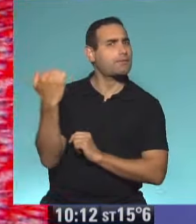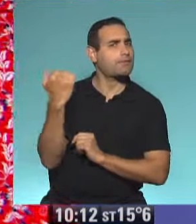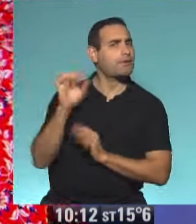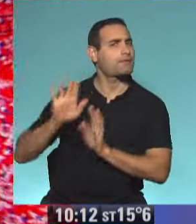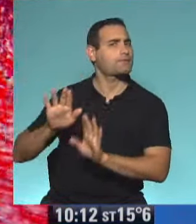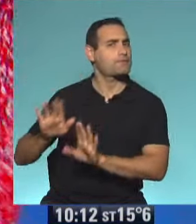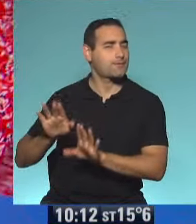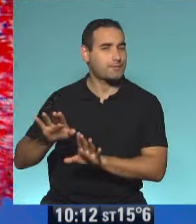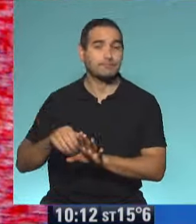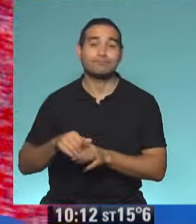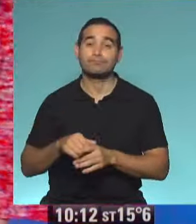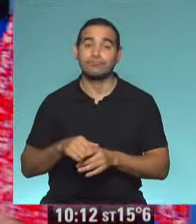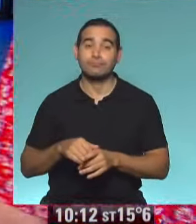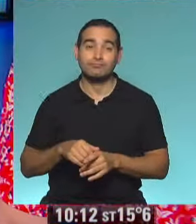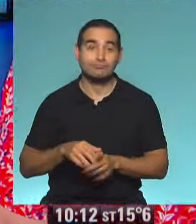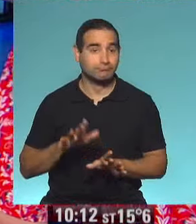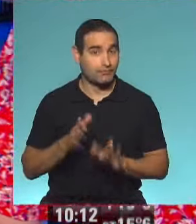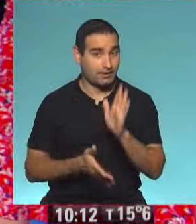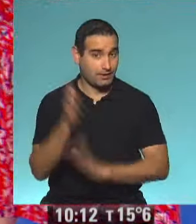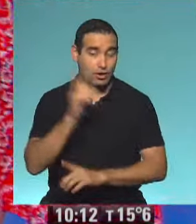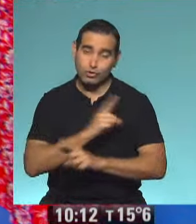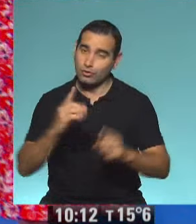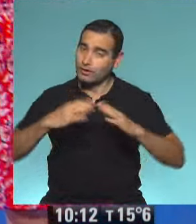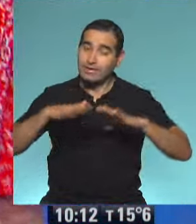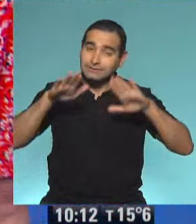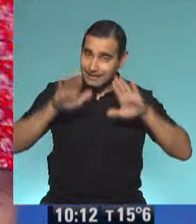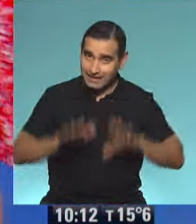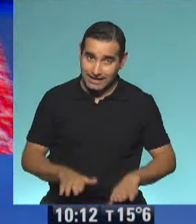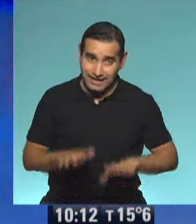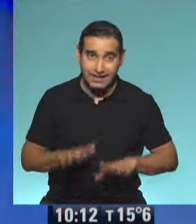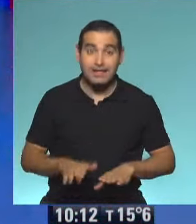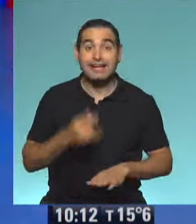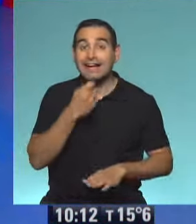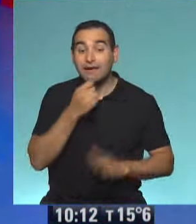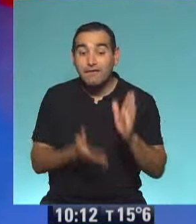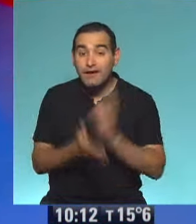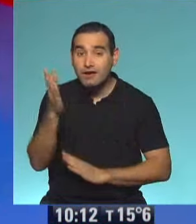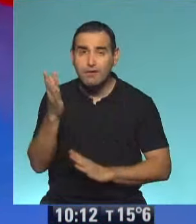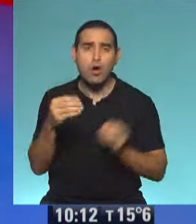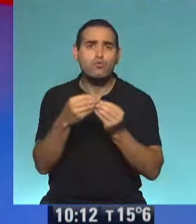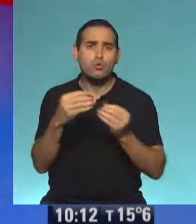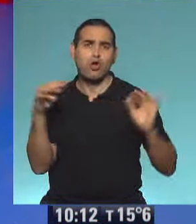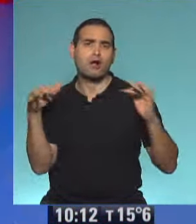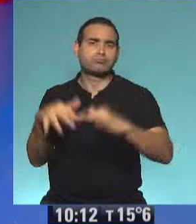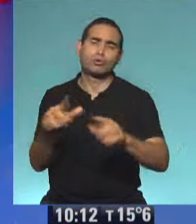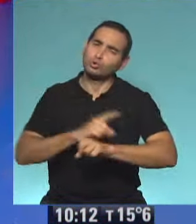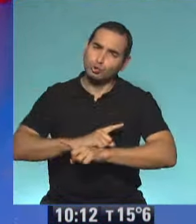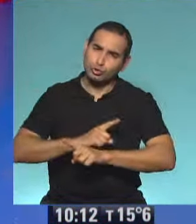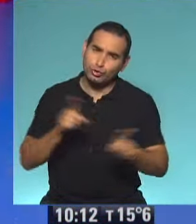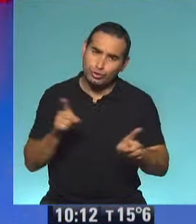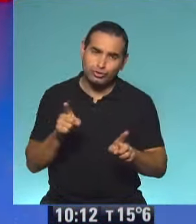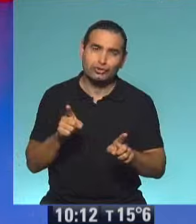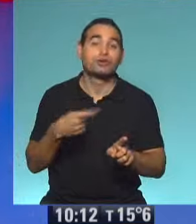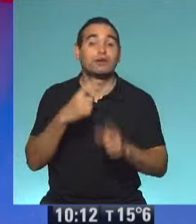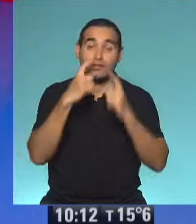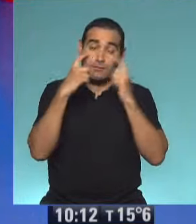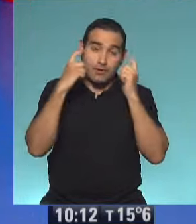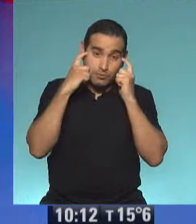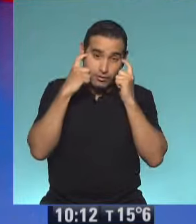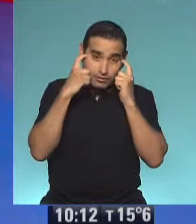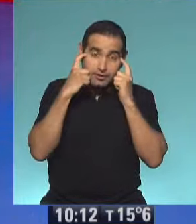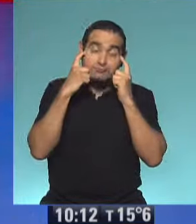Porque tenemos que no salir, quedarnos en casa todo lo posible. Si salimos, no juntarnos de a mucho. Ahí está. Usar tapaboca.